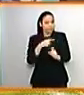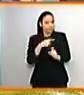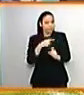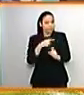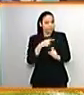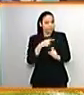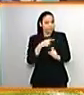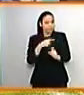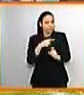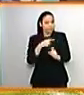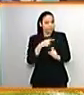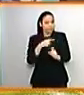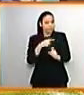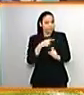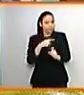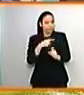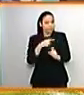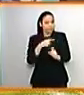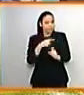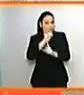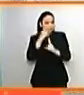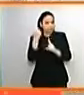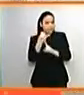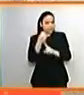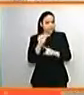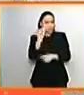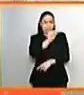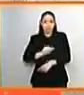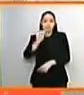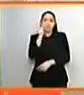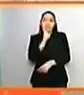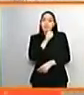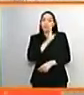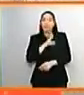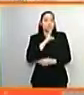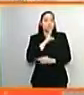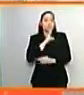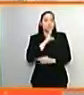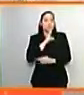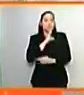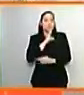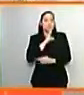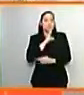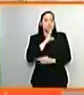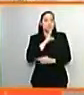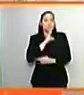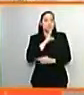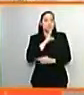Como arroba Loto Honduras en Facebook.